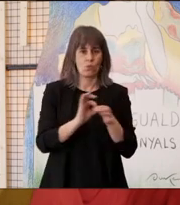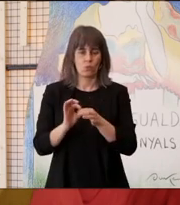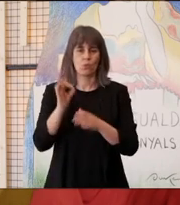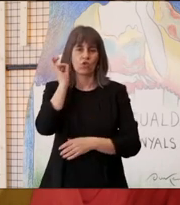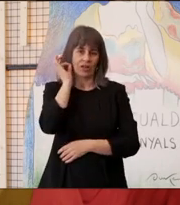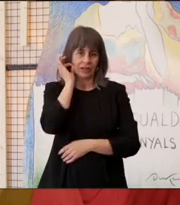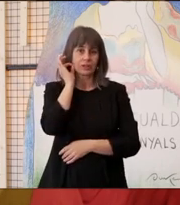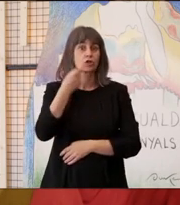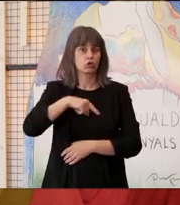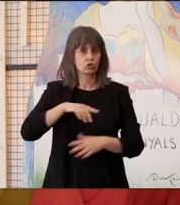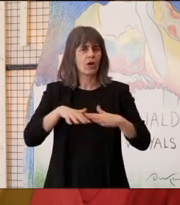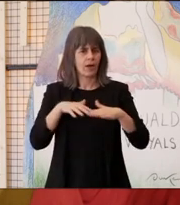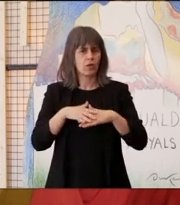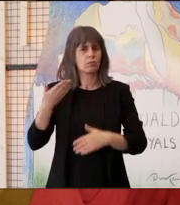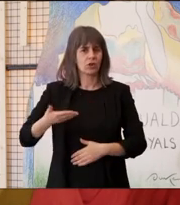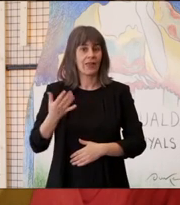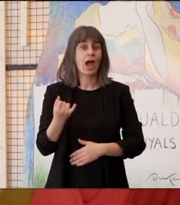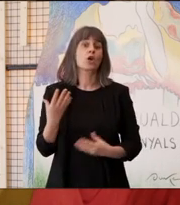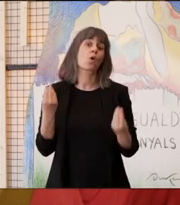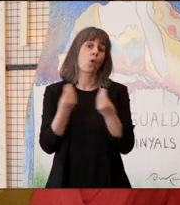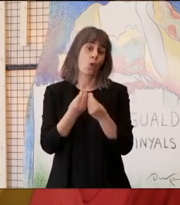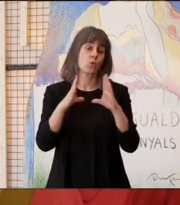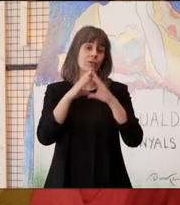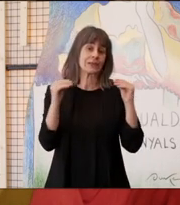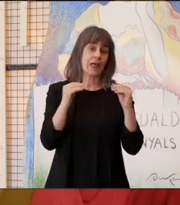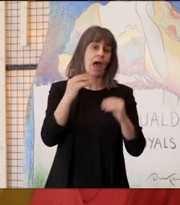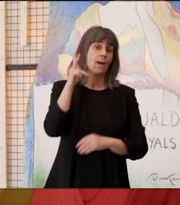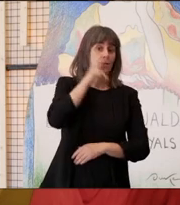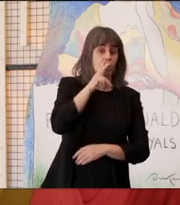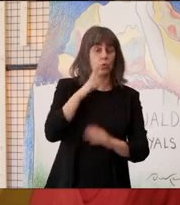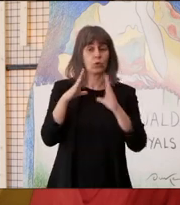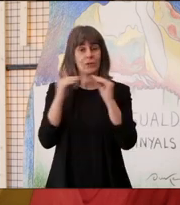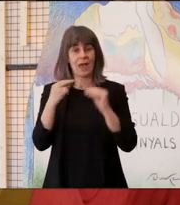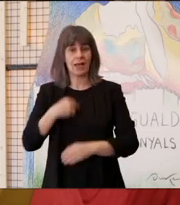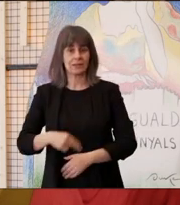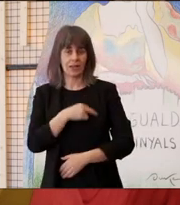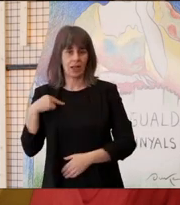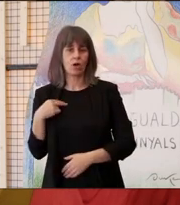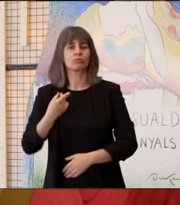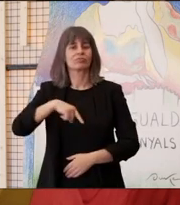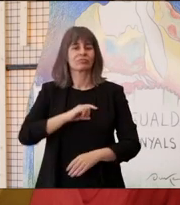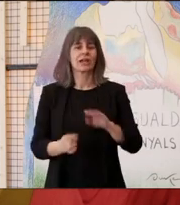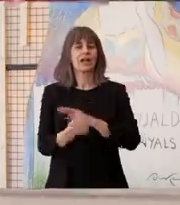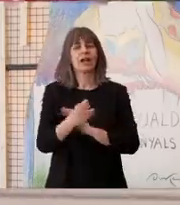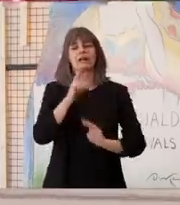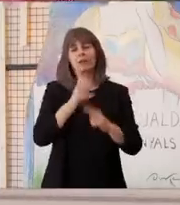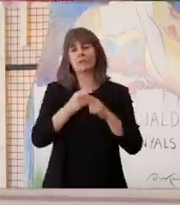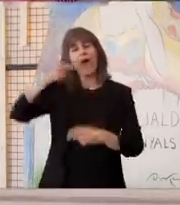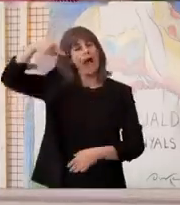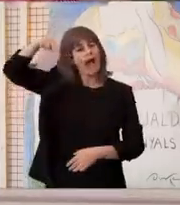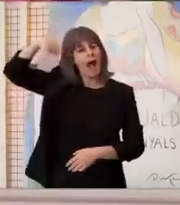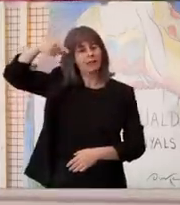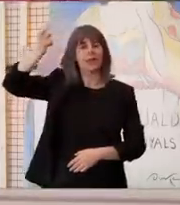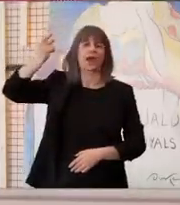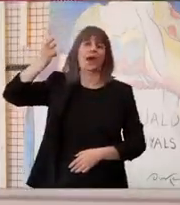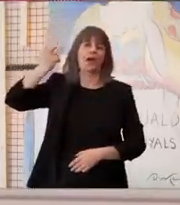importantísima creada con la universidad de Vigo y con la unidad de Santiago hemos quedado de una cátedra de feminismo 4.0